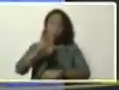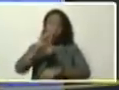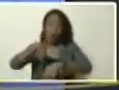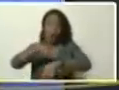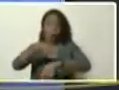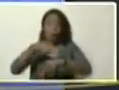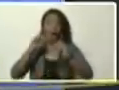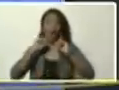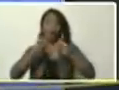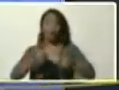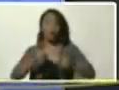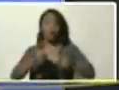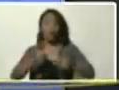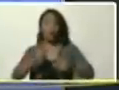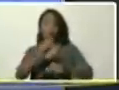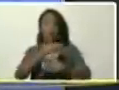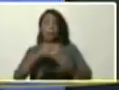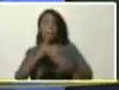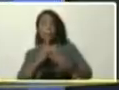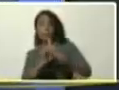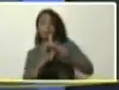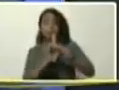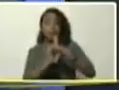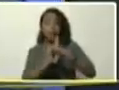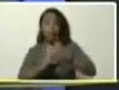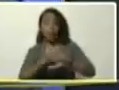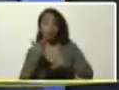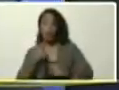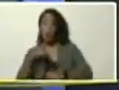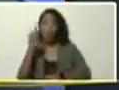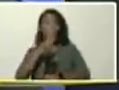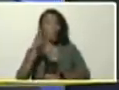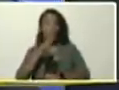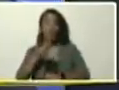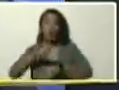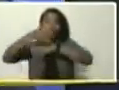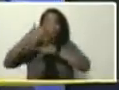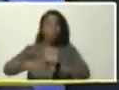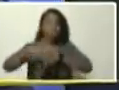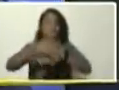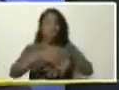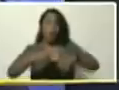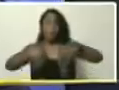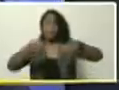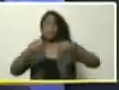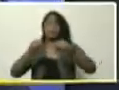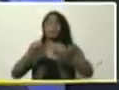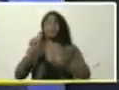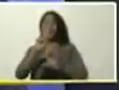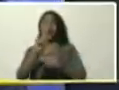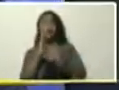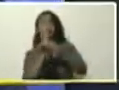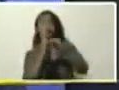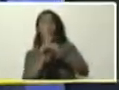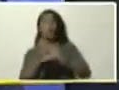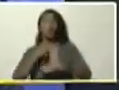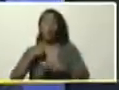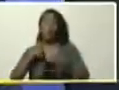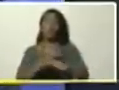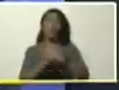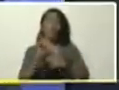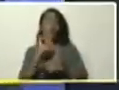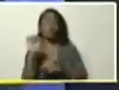la autopista que estaba trancada, porque yo no utilizo caravana ni motorizado para trancar vías. Yo voy como